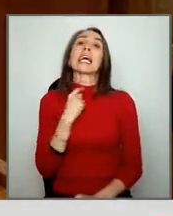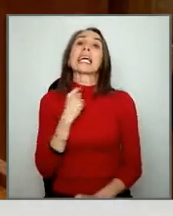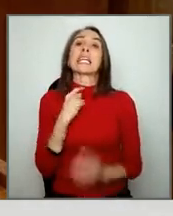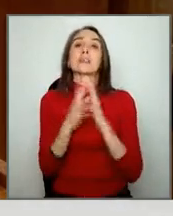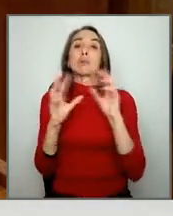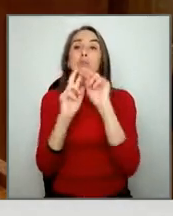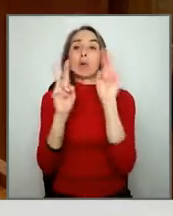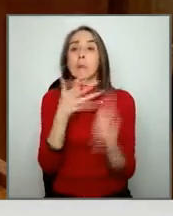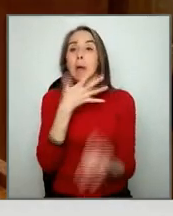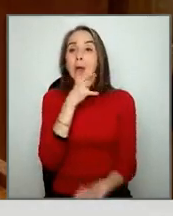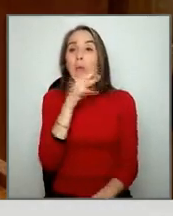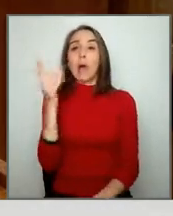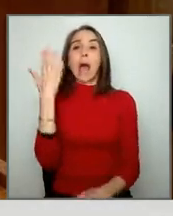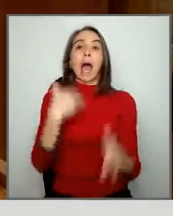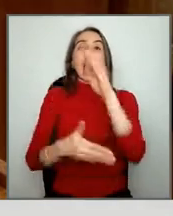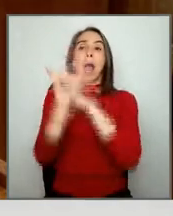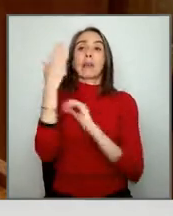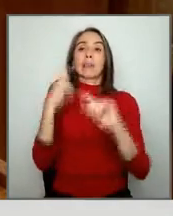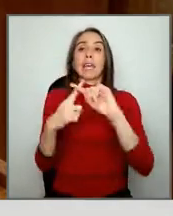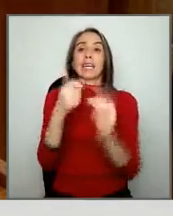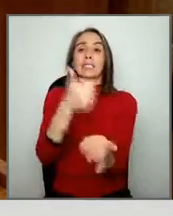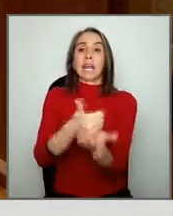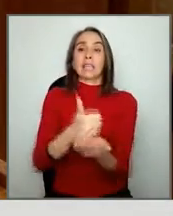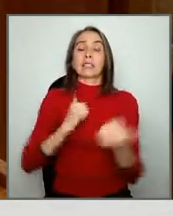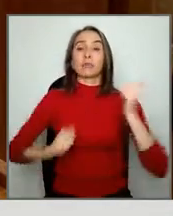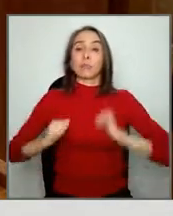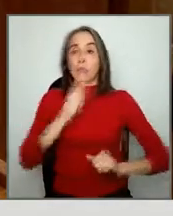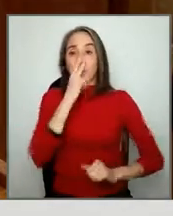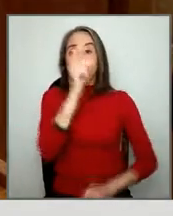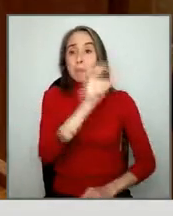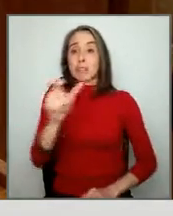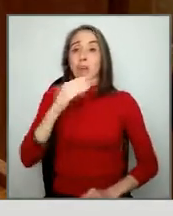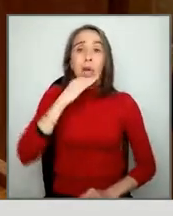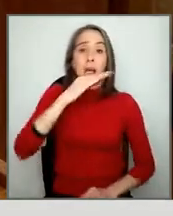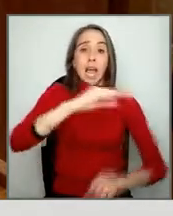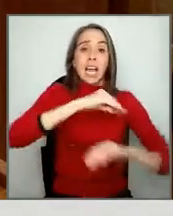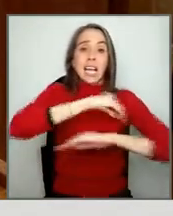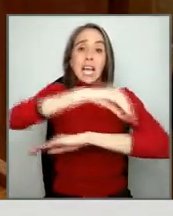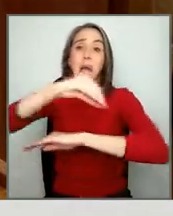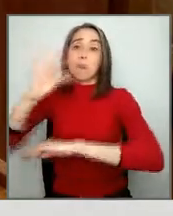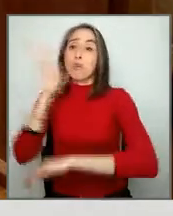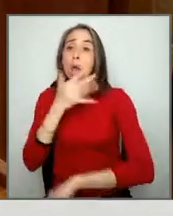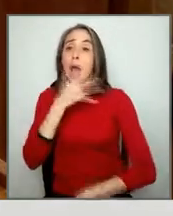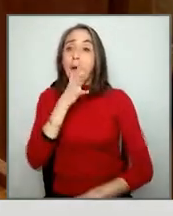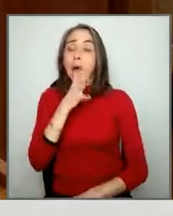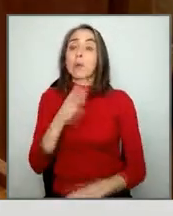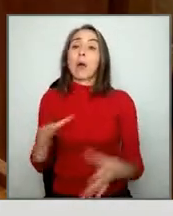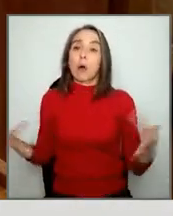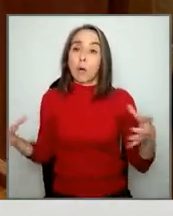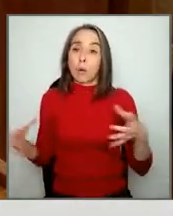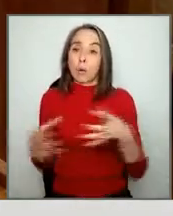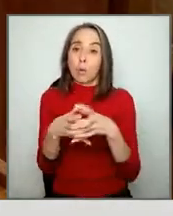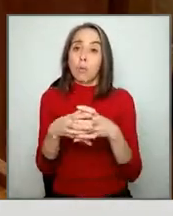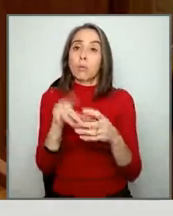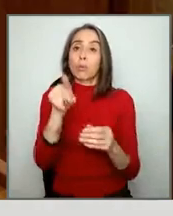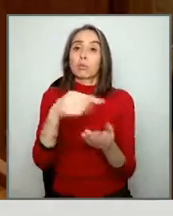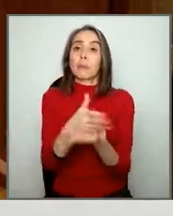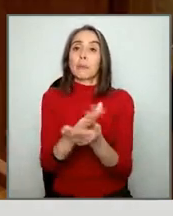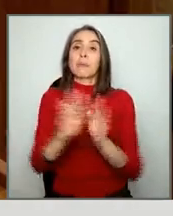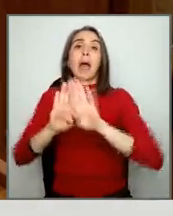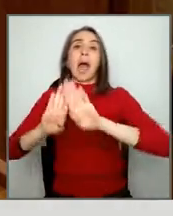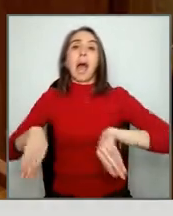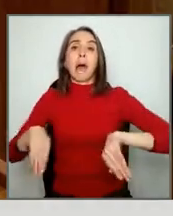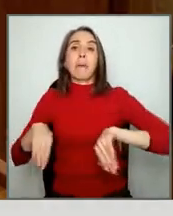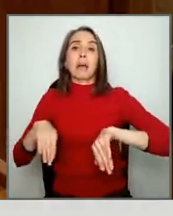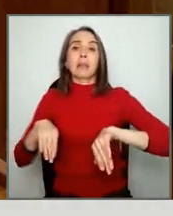él fue alcalde y sufrió de cerca las necesidades de Los Campesinos de su zona que se organicen ustedes independientes de las